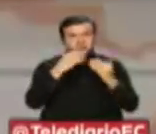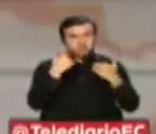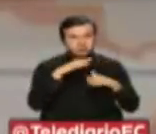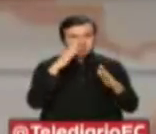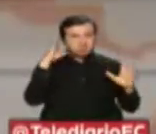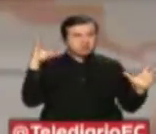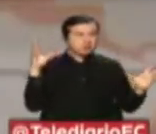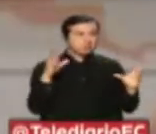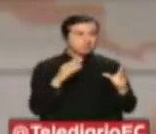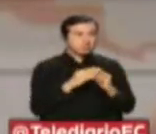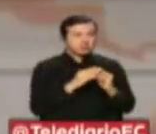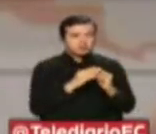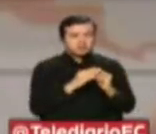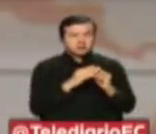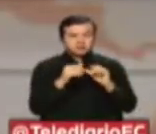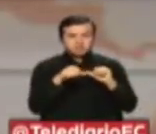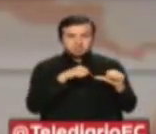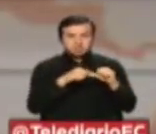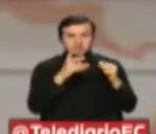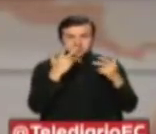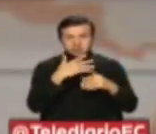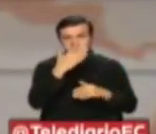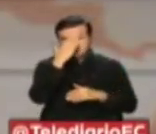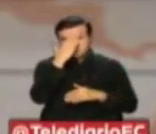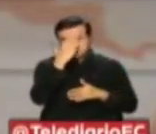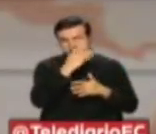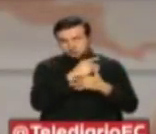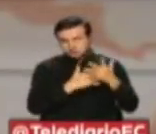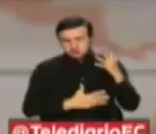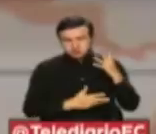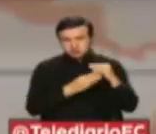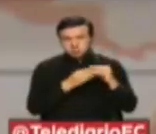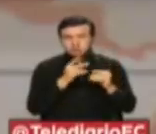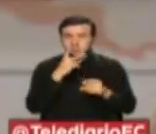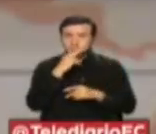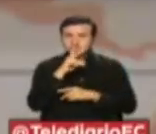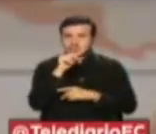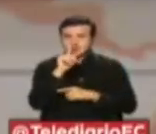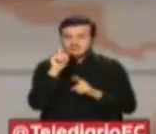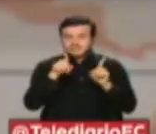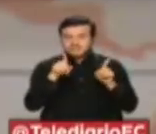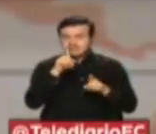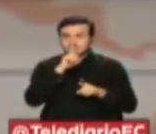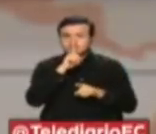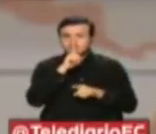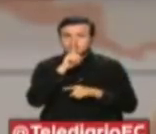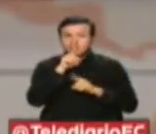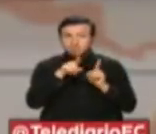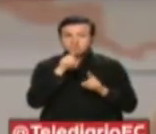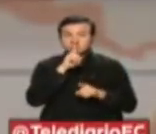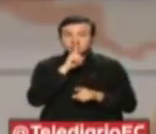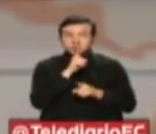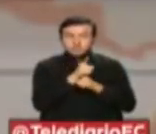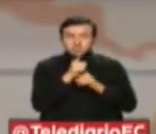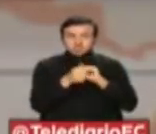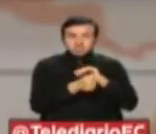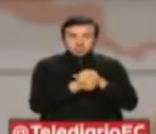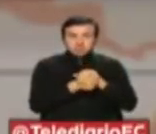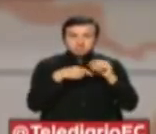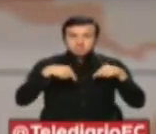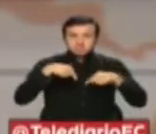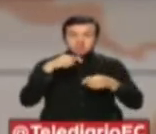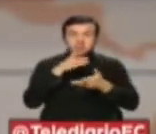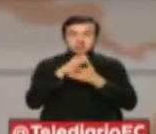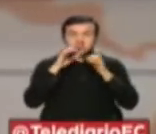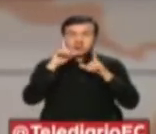aún en la administración no hay que emitir hay topos enquistados aquí mismo en estos medios de